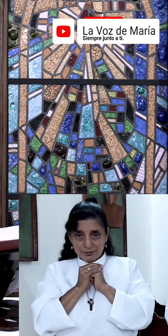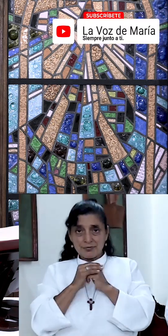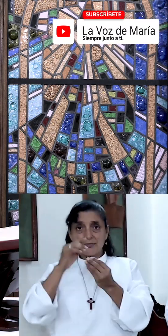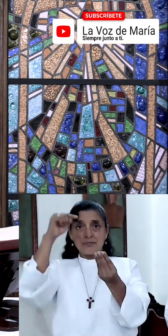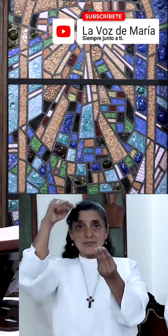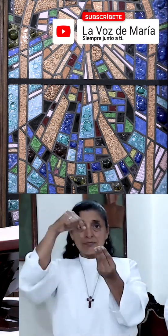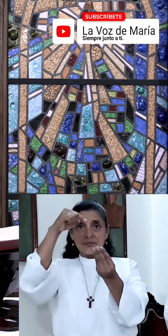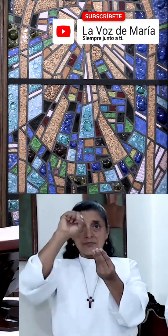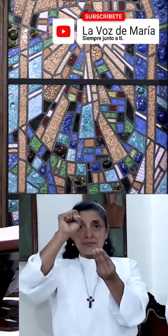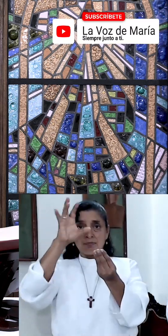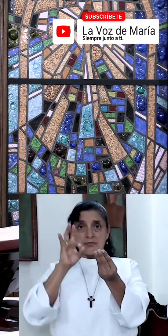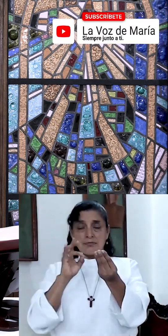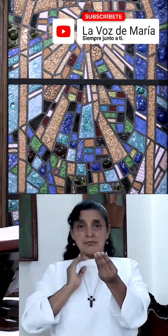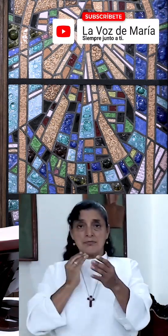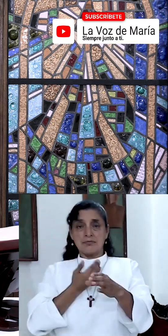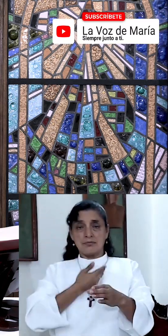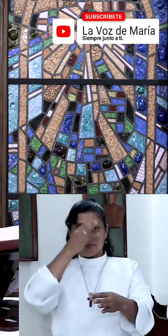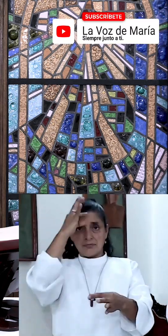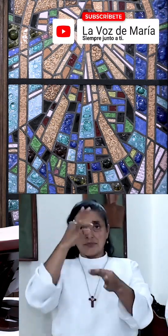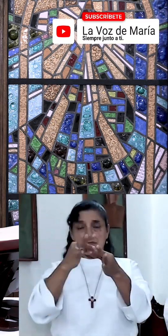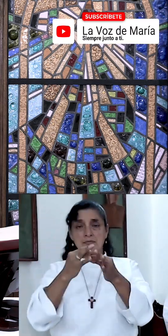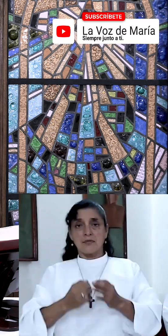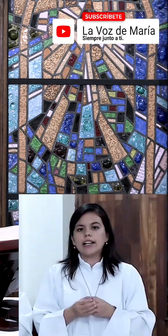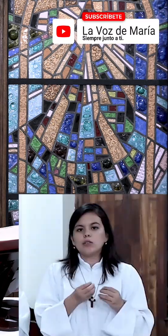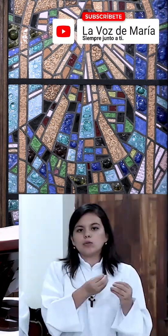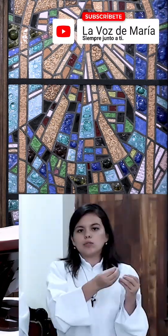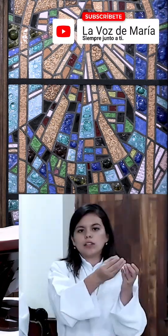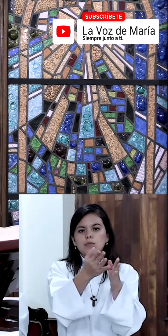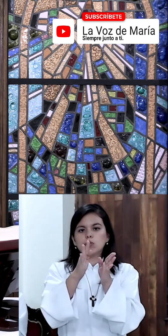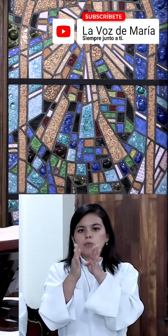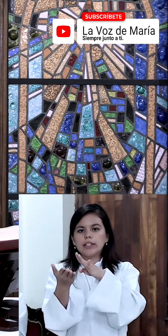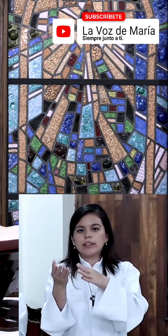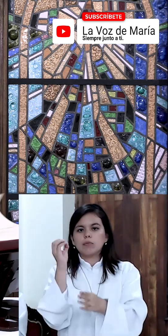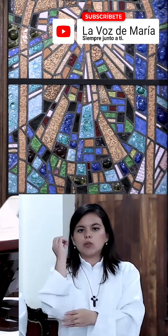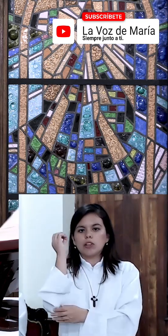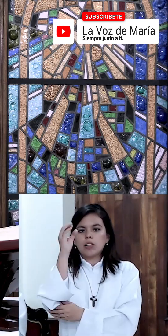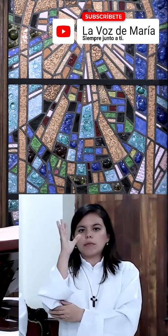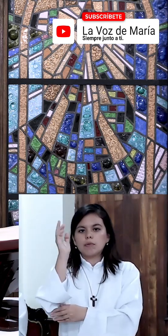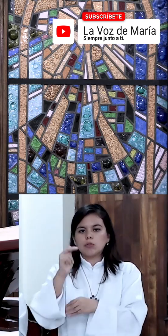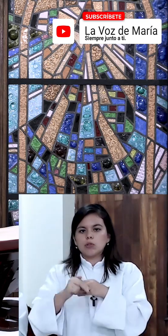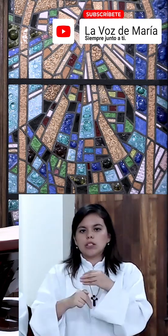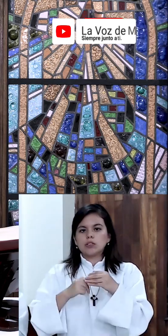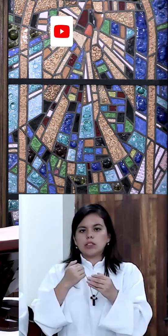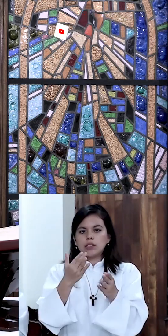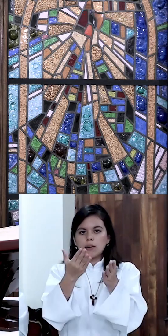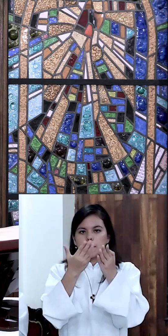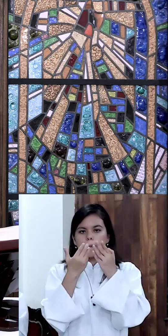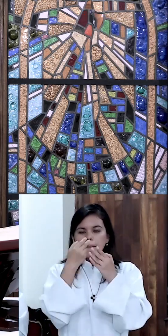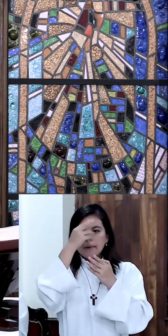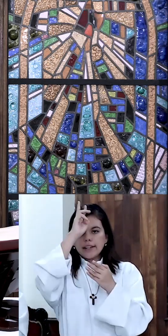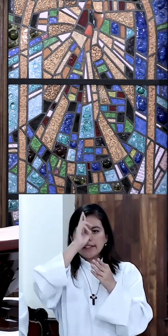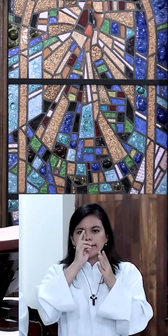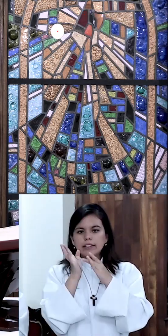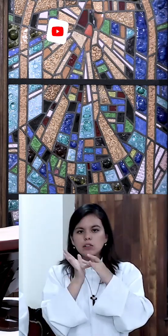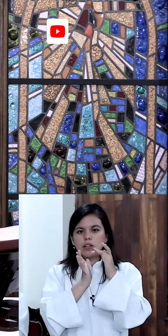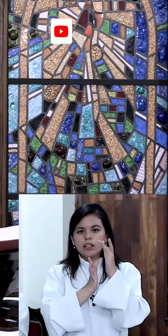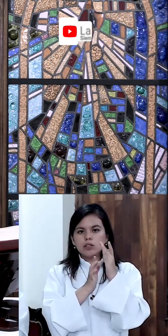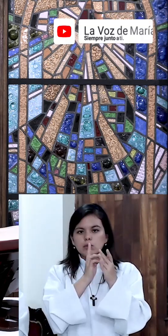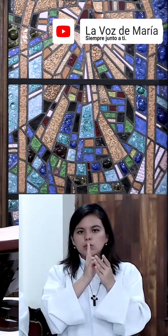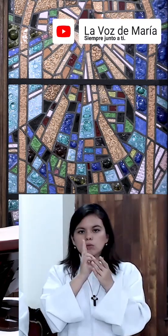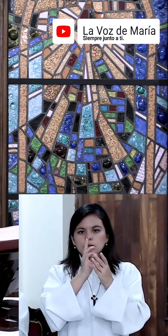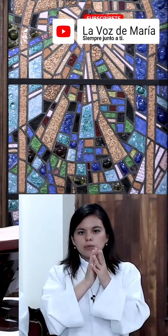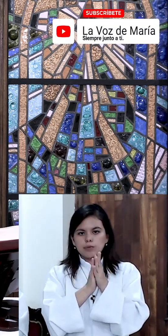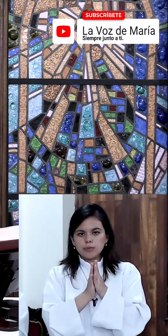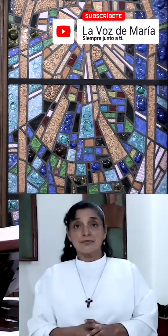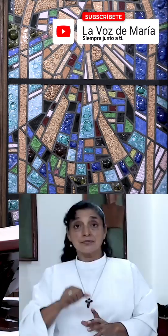Este es el sacramento de nuestra fe. Anunciamos tu muerte y proclamamos tu resurrección. Ven, Señor